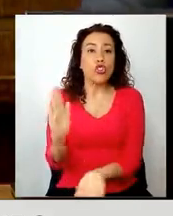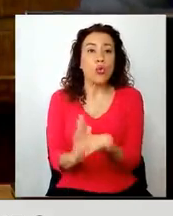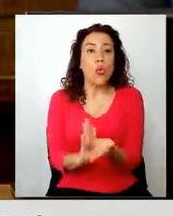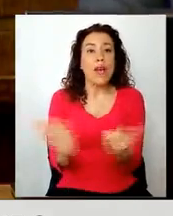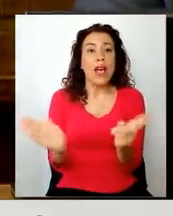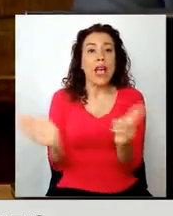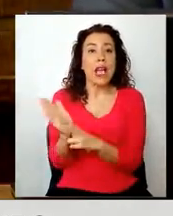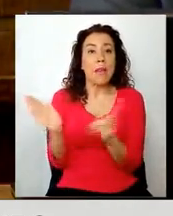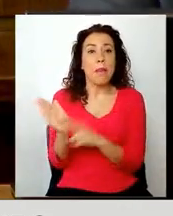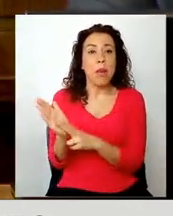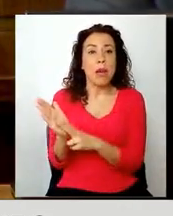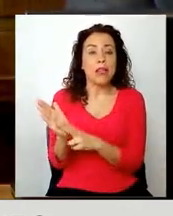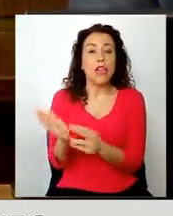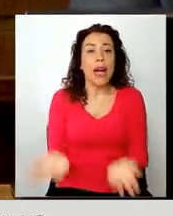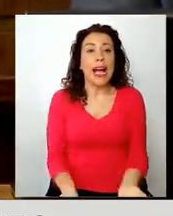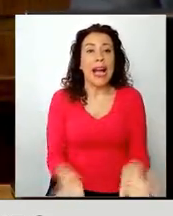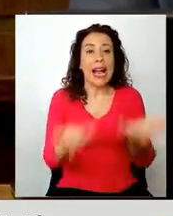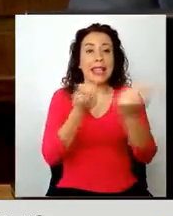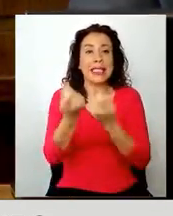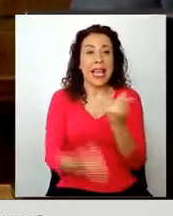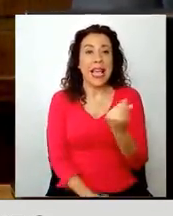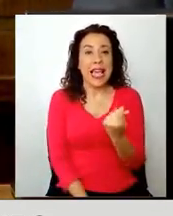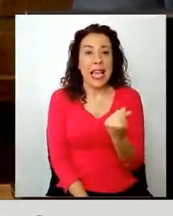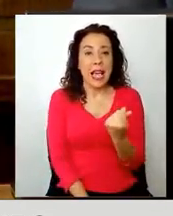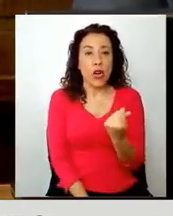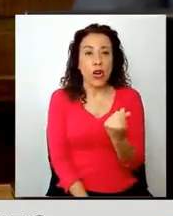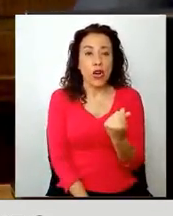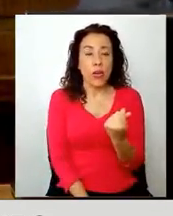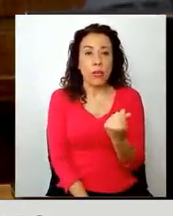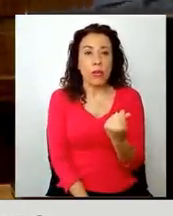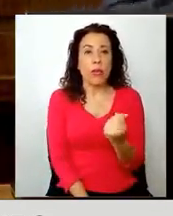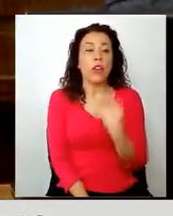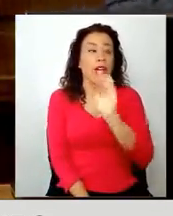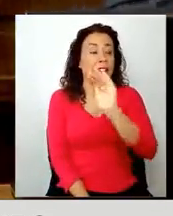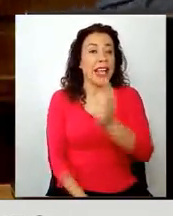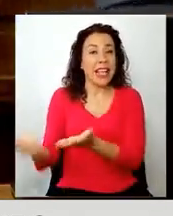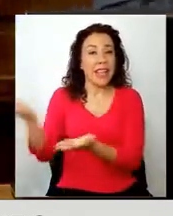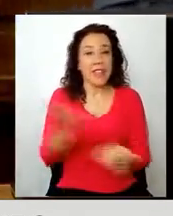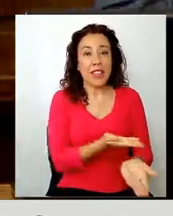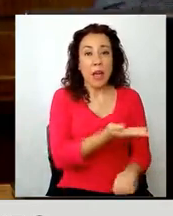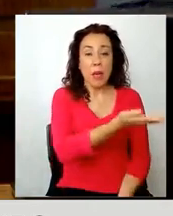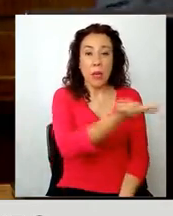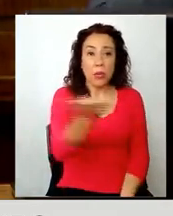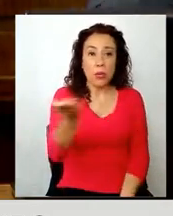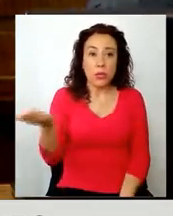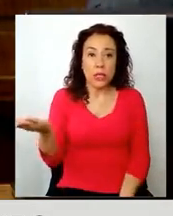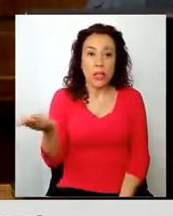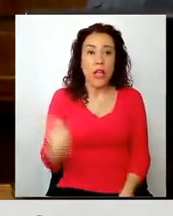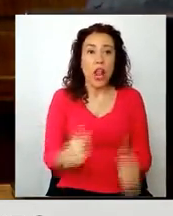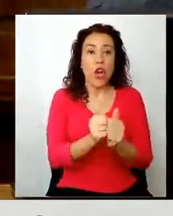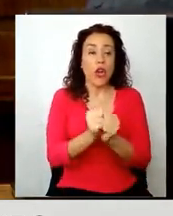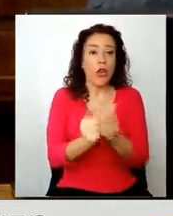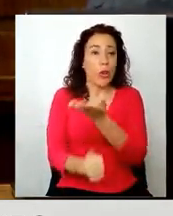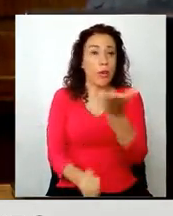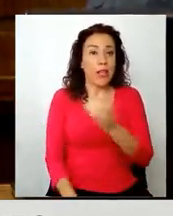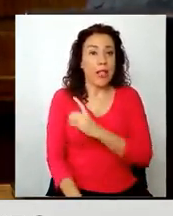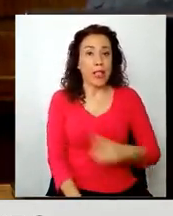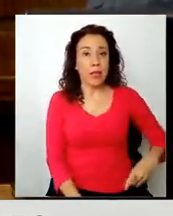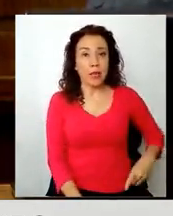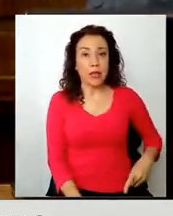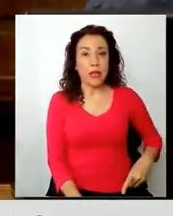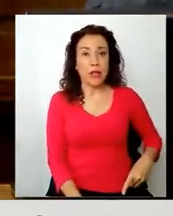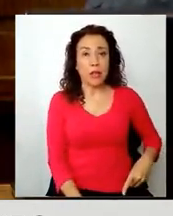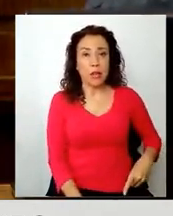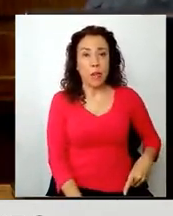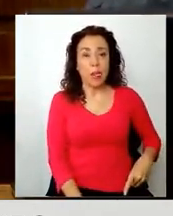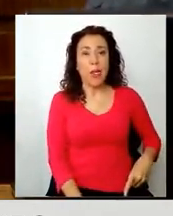crecimiento económico y los invitamos y los invito a los colegas que tengamos